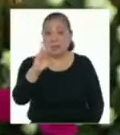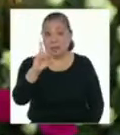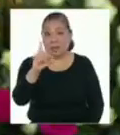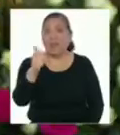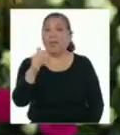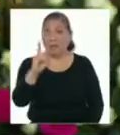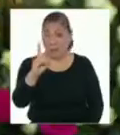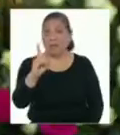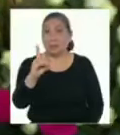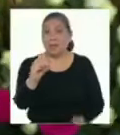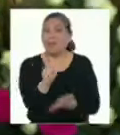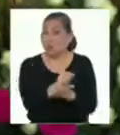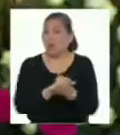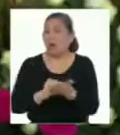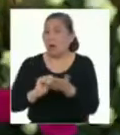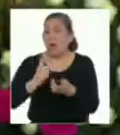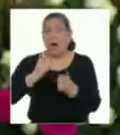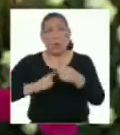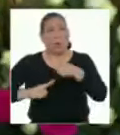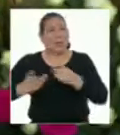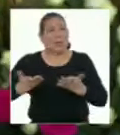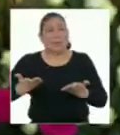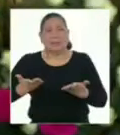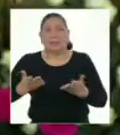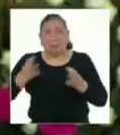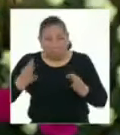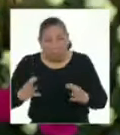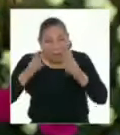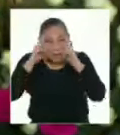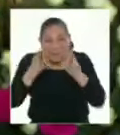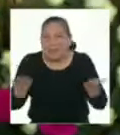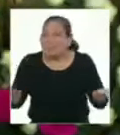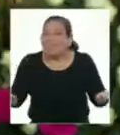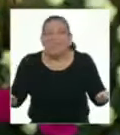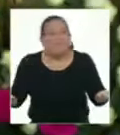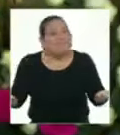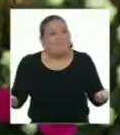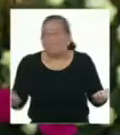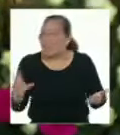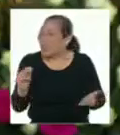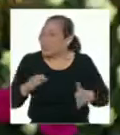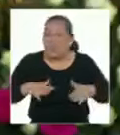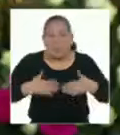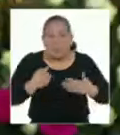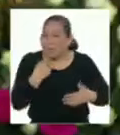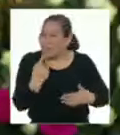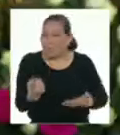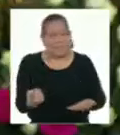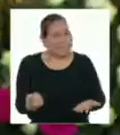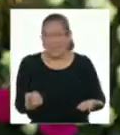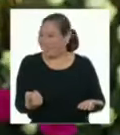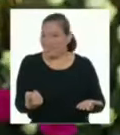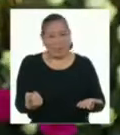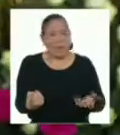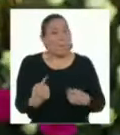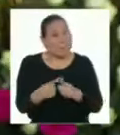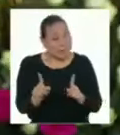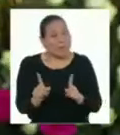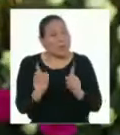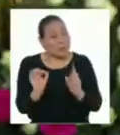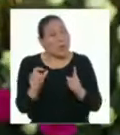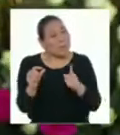Yo diría que algunas veces la hemos transformado en una mala palabra. No se puede decir, pero